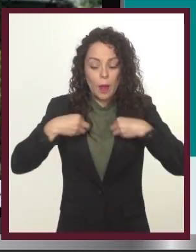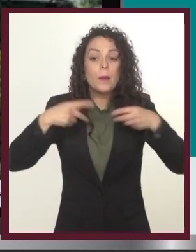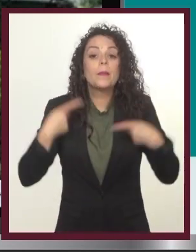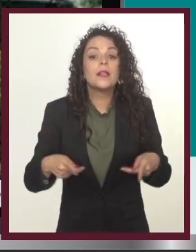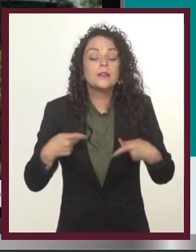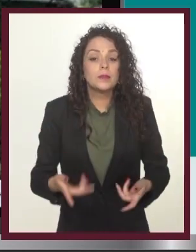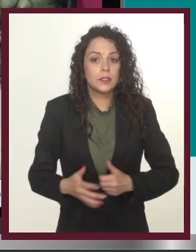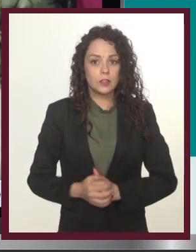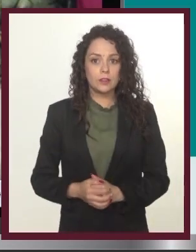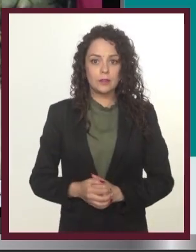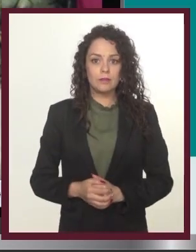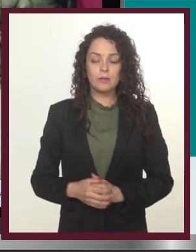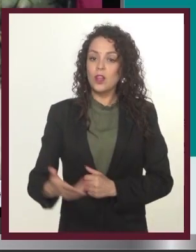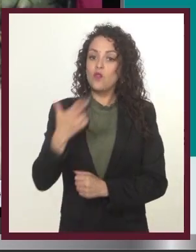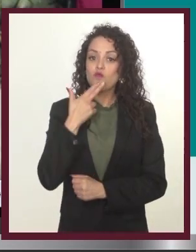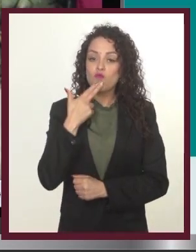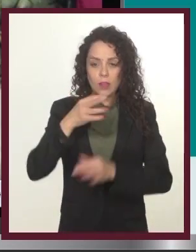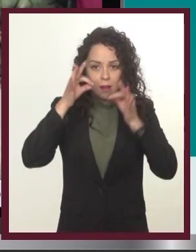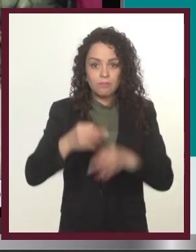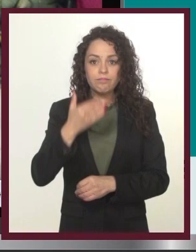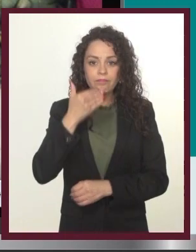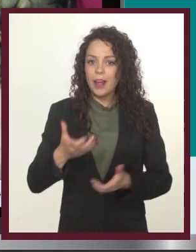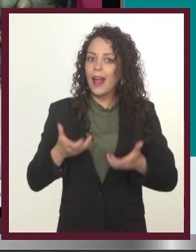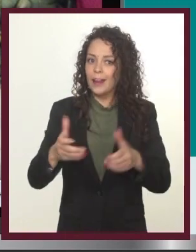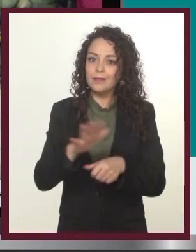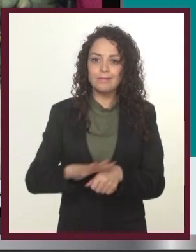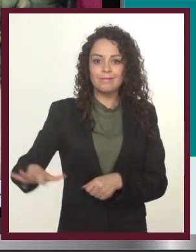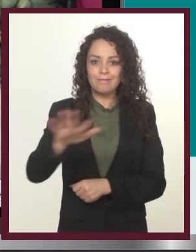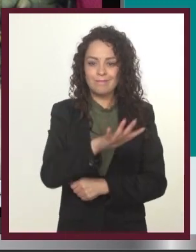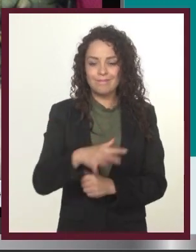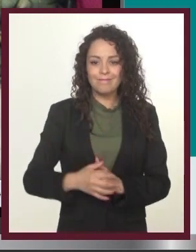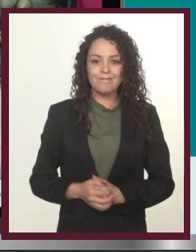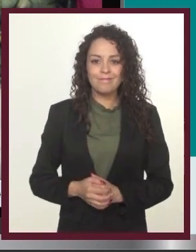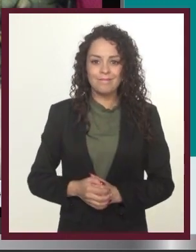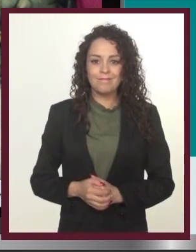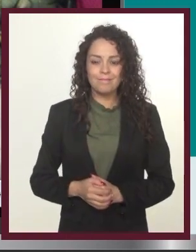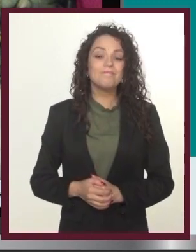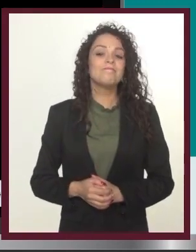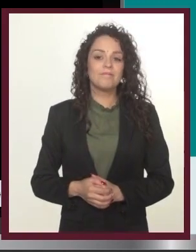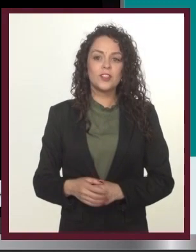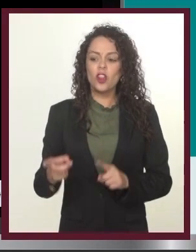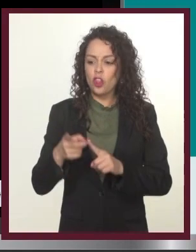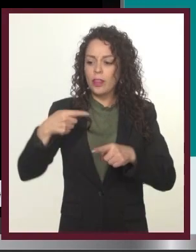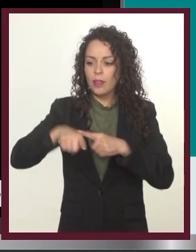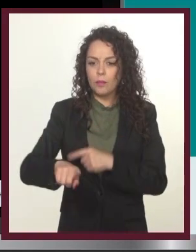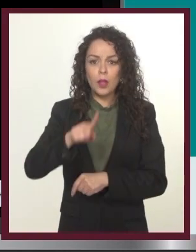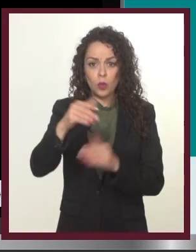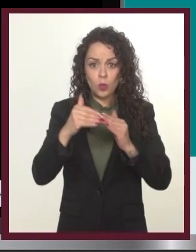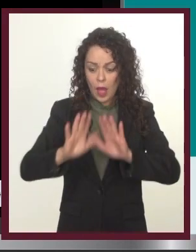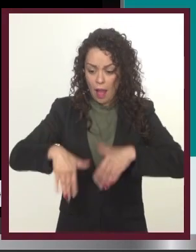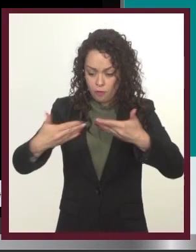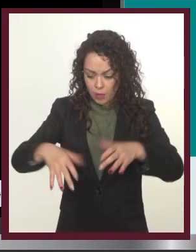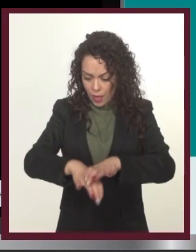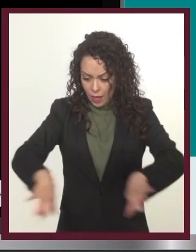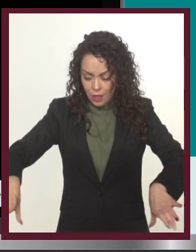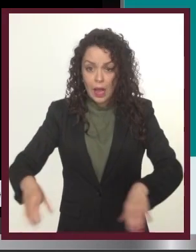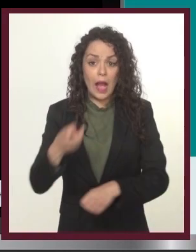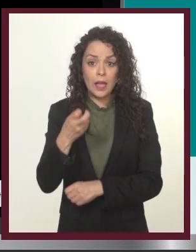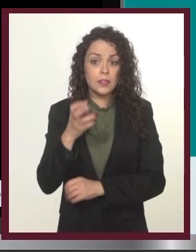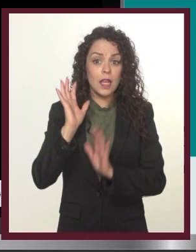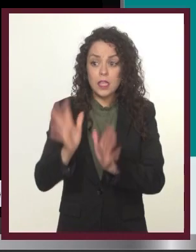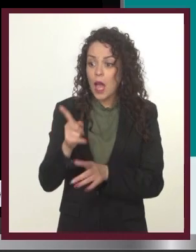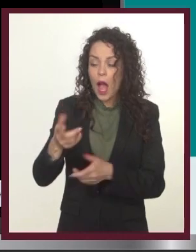momento. El hacer un uso adecuado del espacio público. Que sean conscientes, el espacio público empieza en la banqueta de su casa. Cuando salen ustedes de su